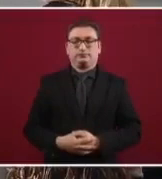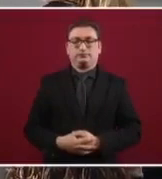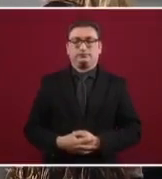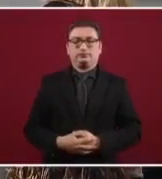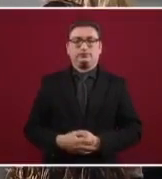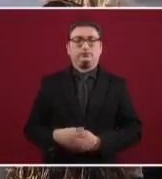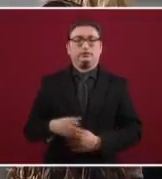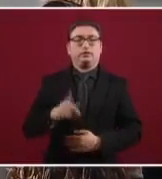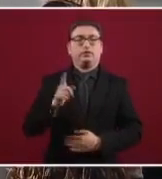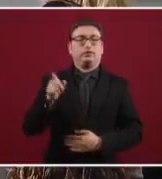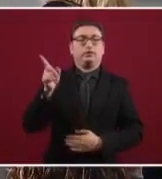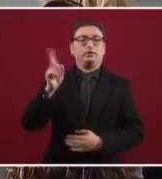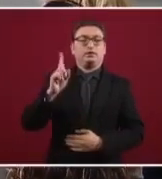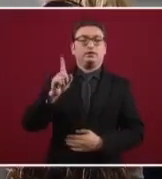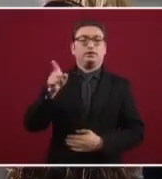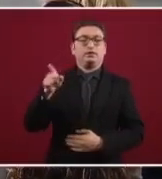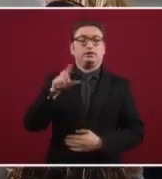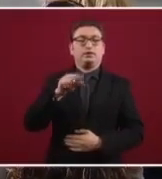No, este es